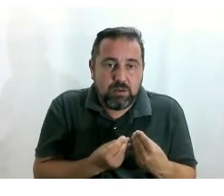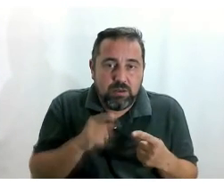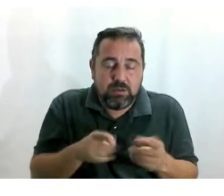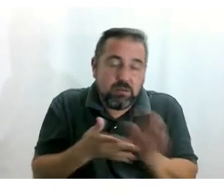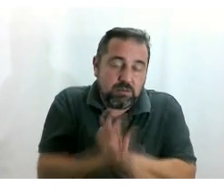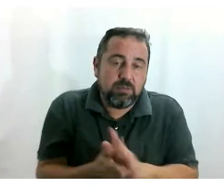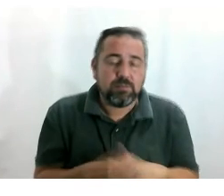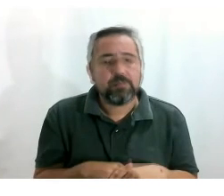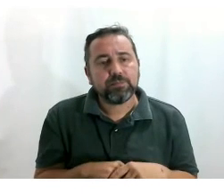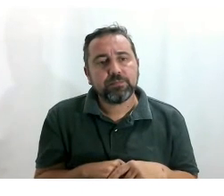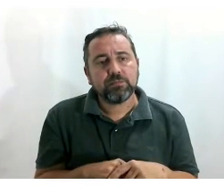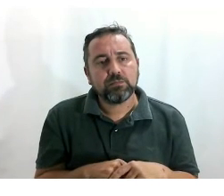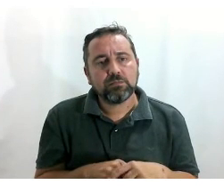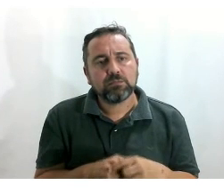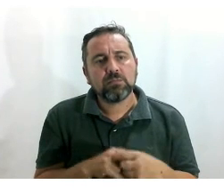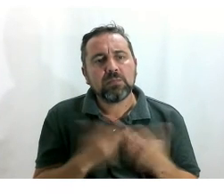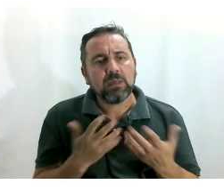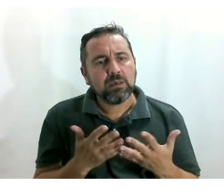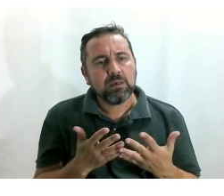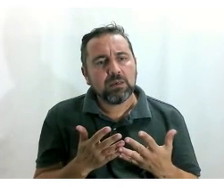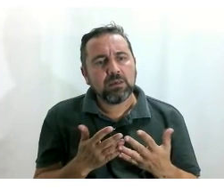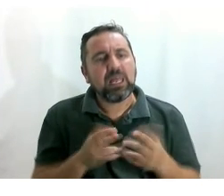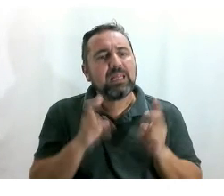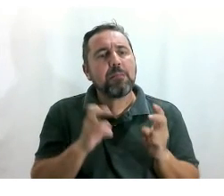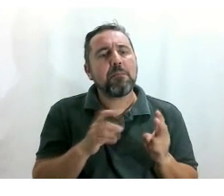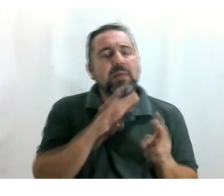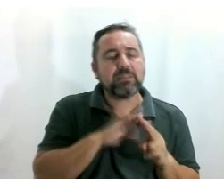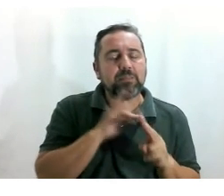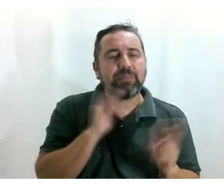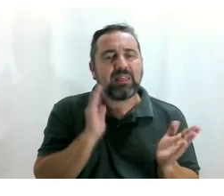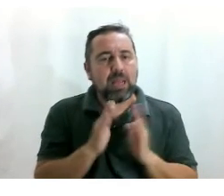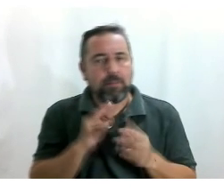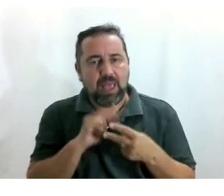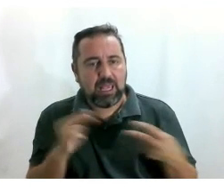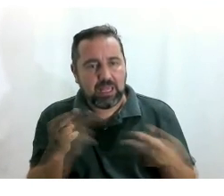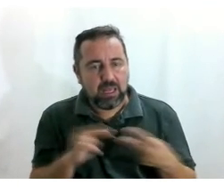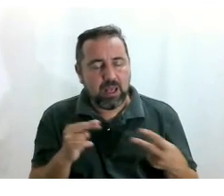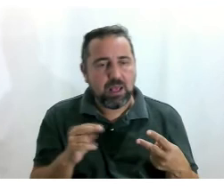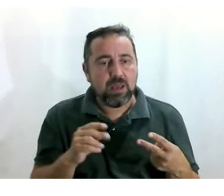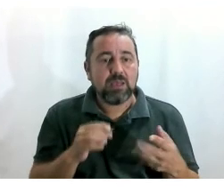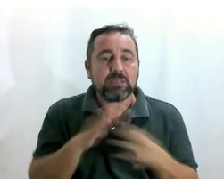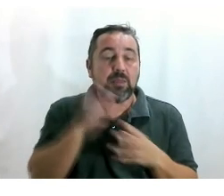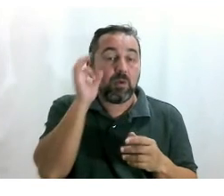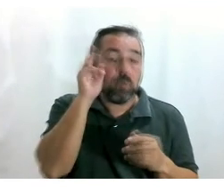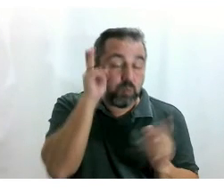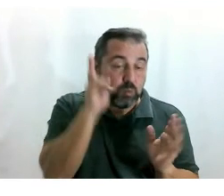sentido. Y en cuanto a la parte de terapia génica, lo que el USER, la más